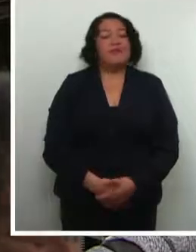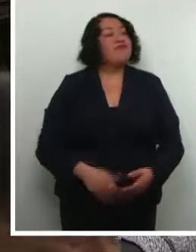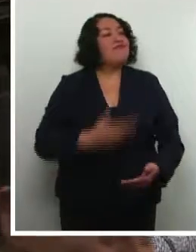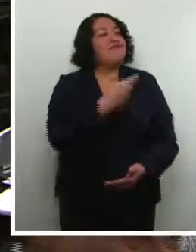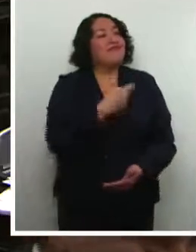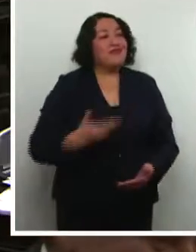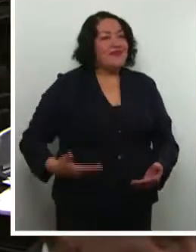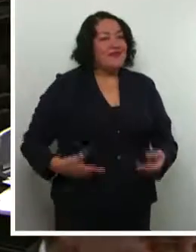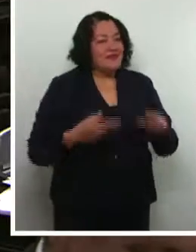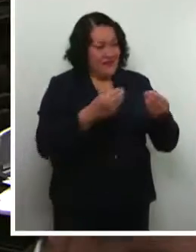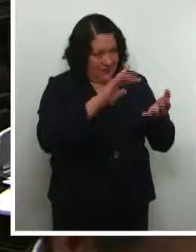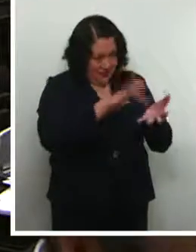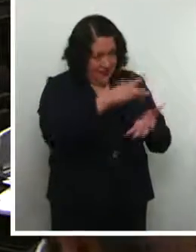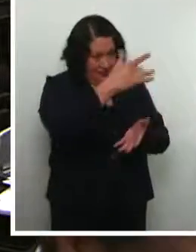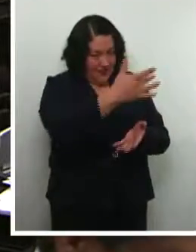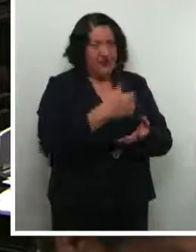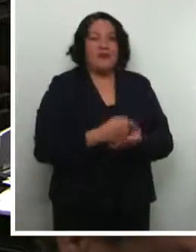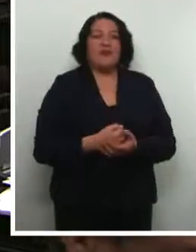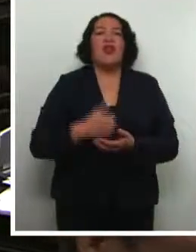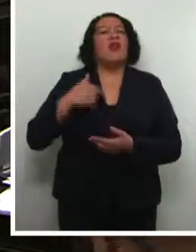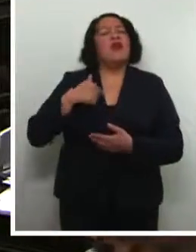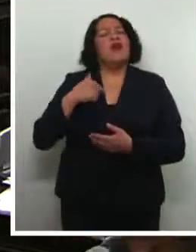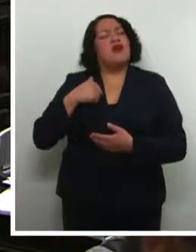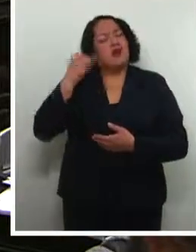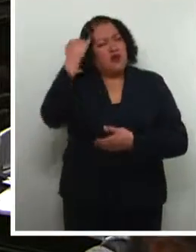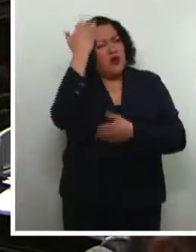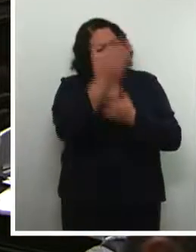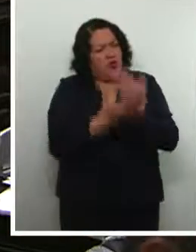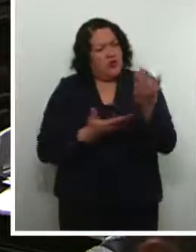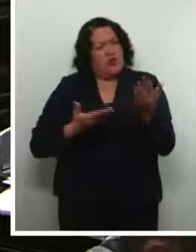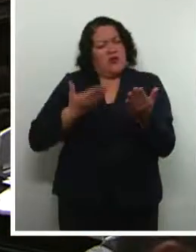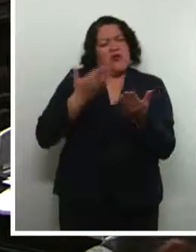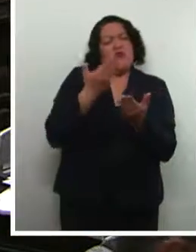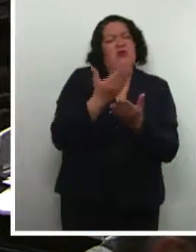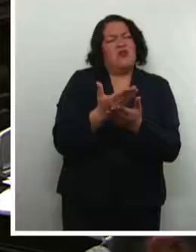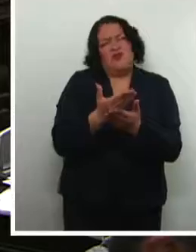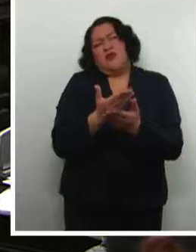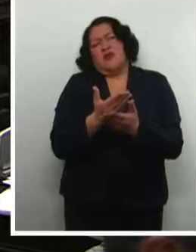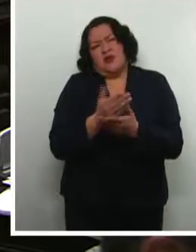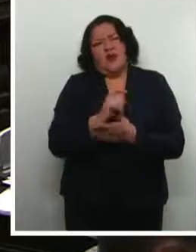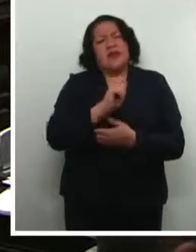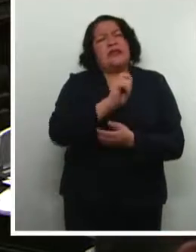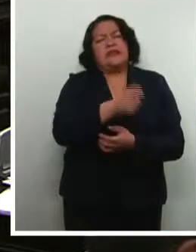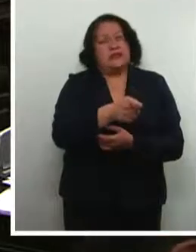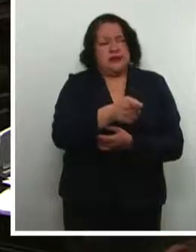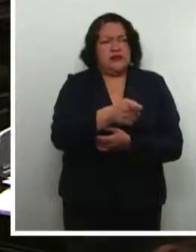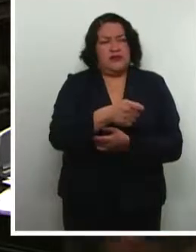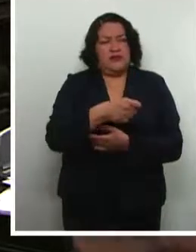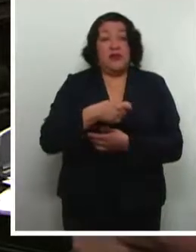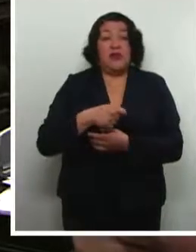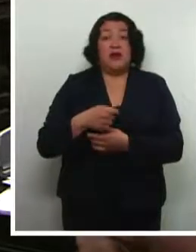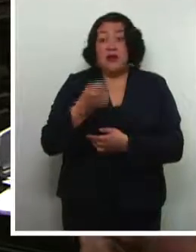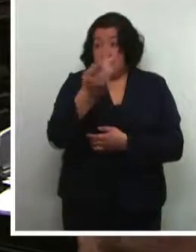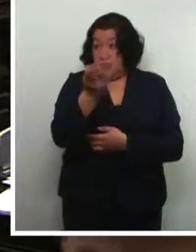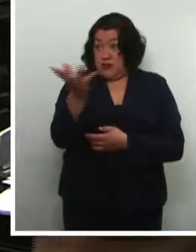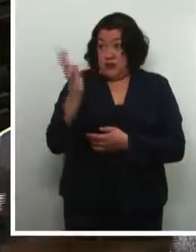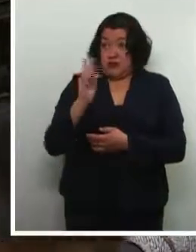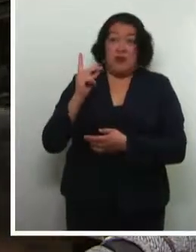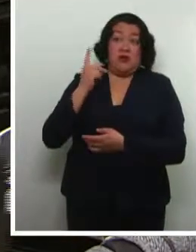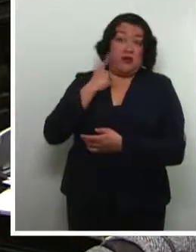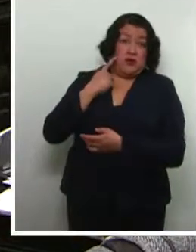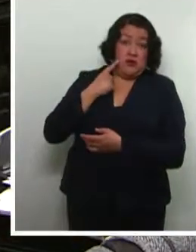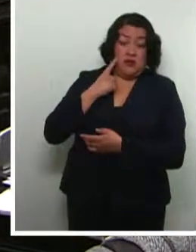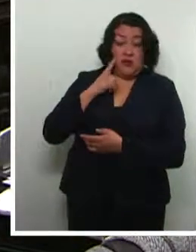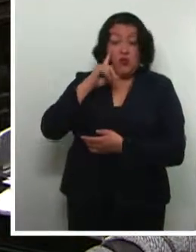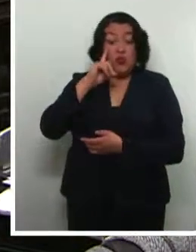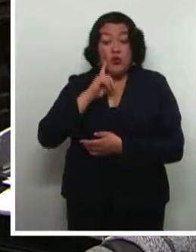Gracias, presidente. Esta reserva tiene relación con algo que varios diputados,